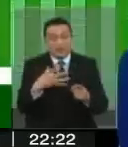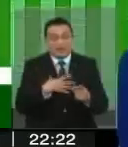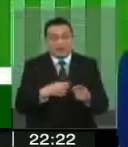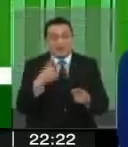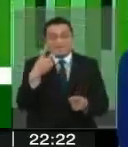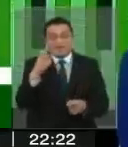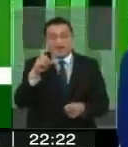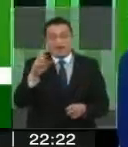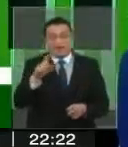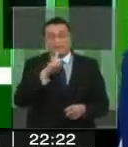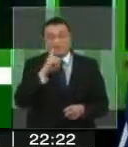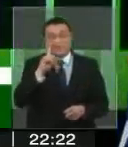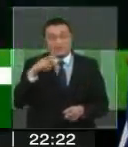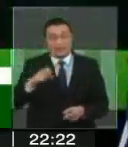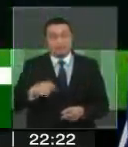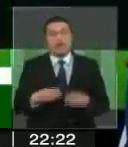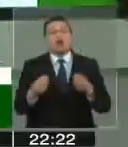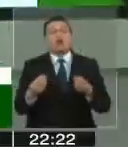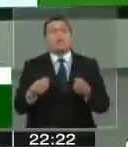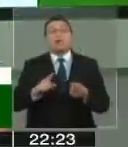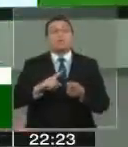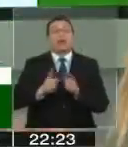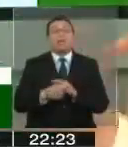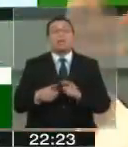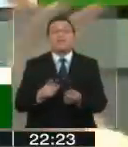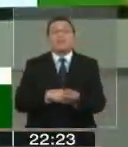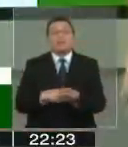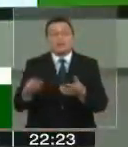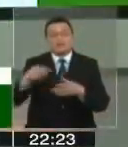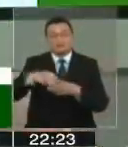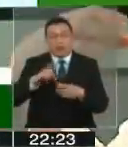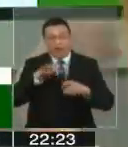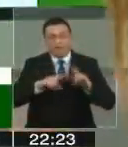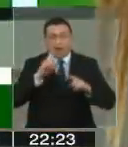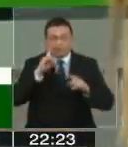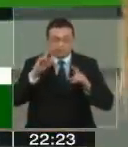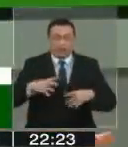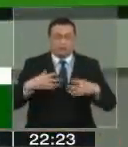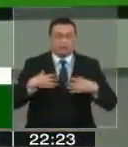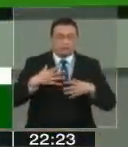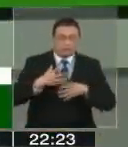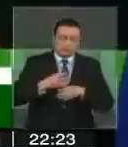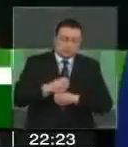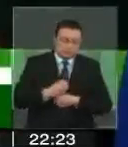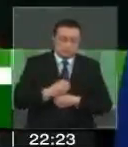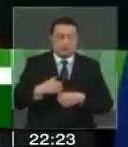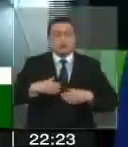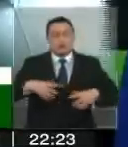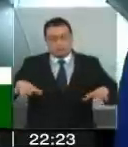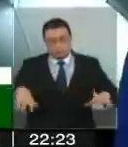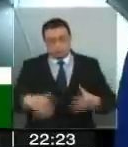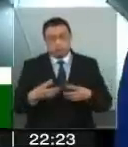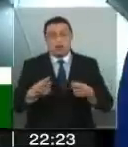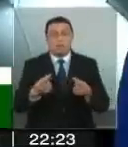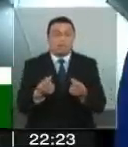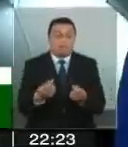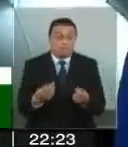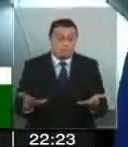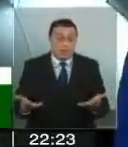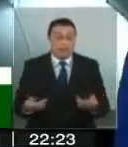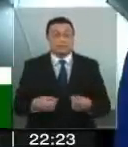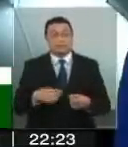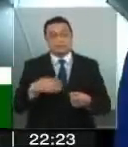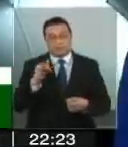cambia la familia? Yo sé, todos tenemos claros que hay ciertas cosas de angustia, de esfuerzo, de recursos,